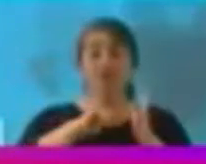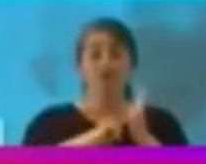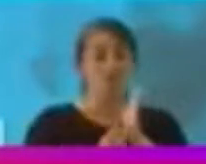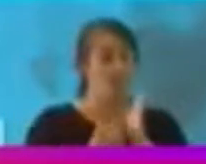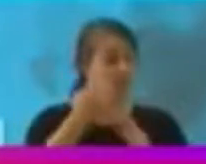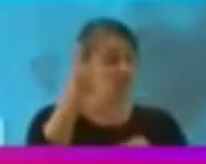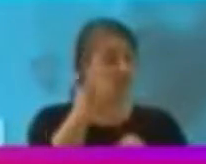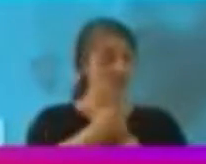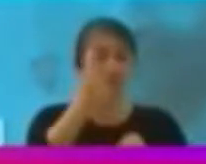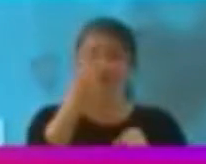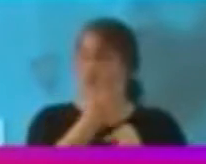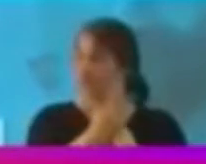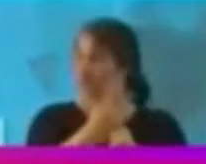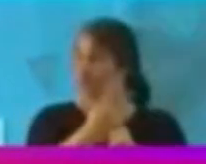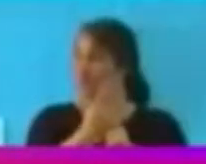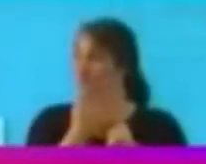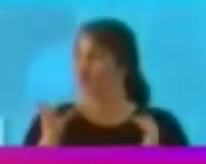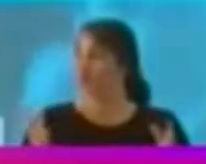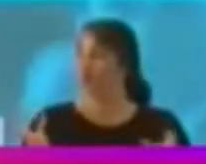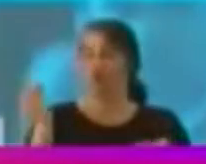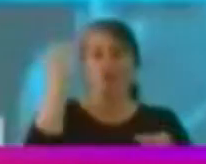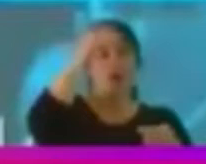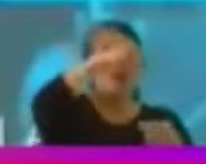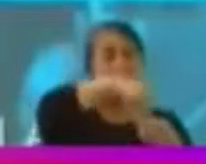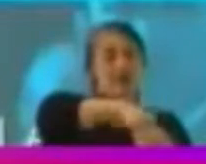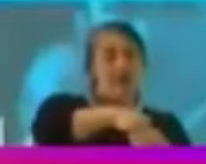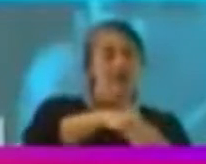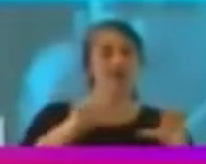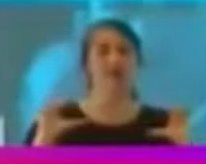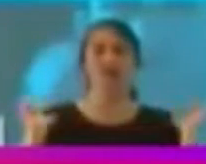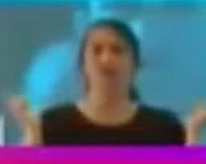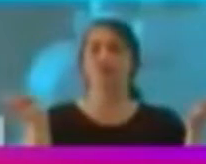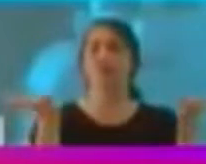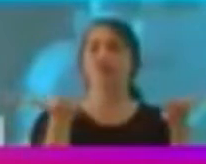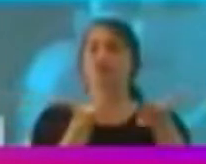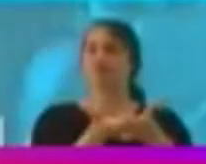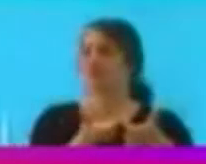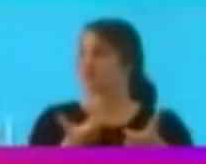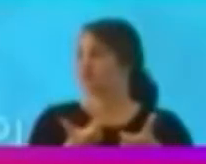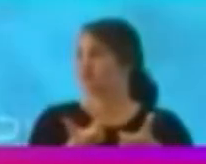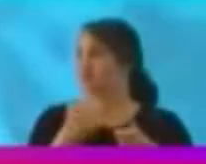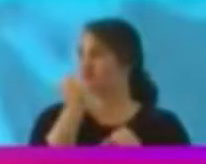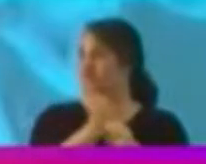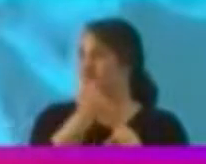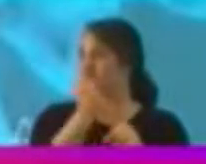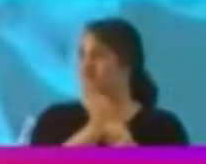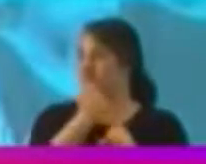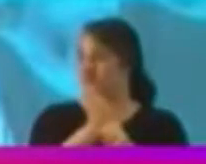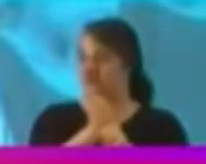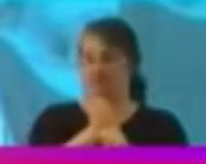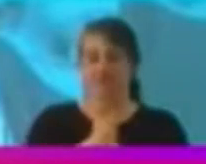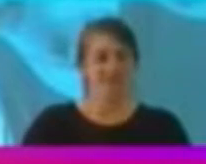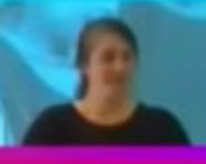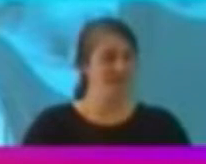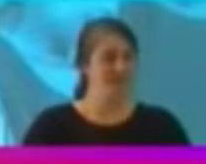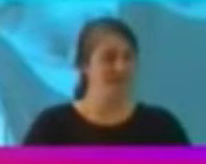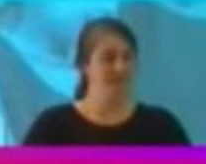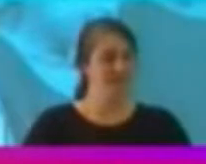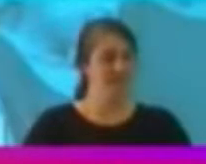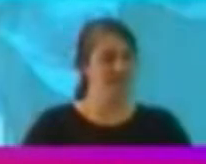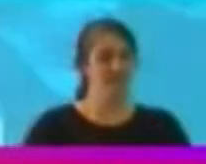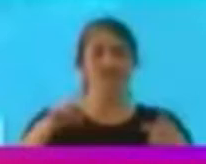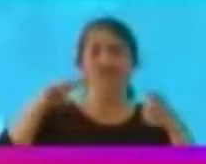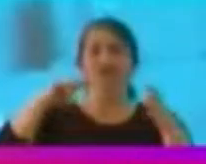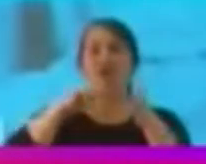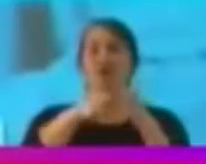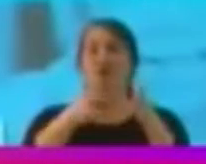desarrollo sostenible contenido en la agenda 2030. Los ejes estratégicos, tal cual